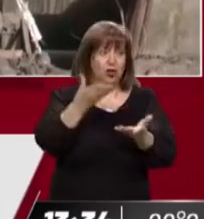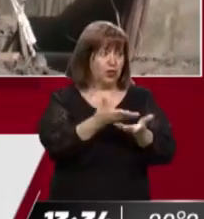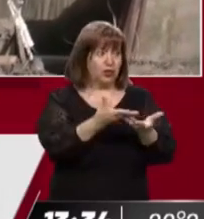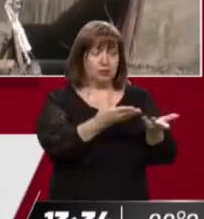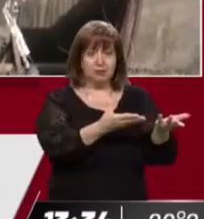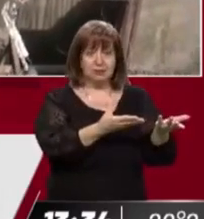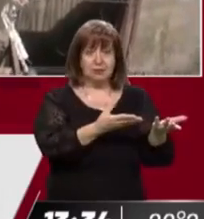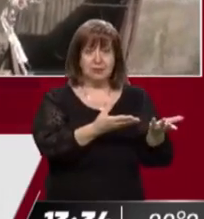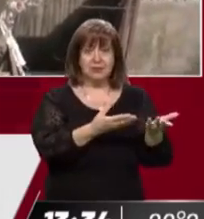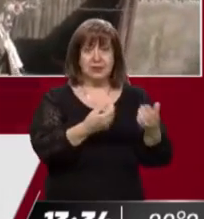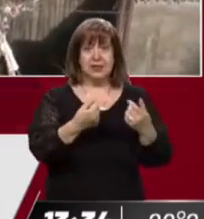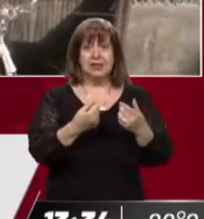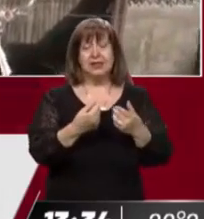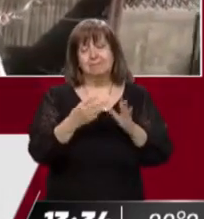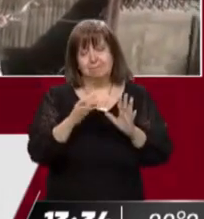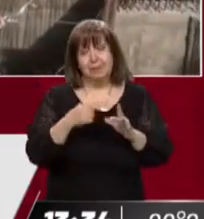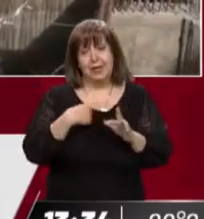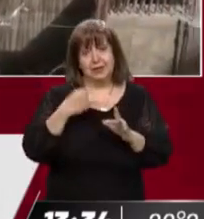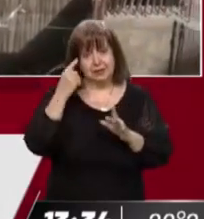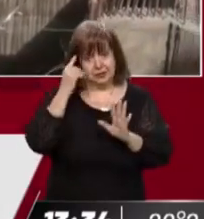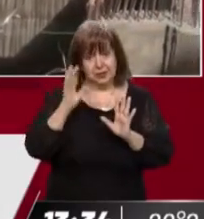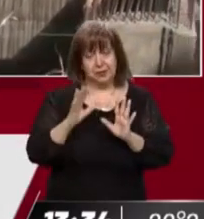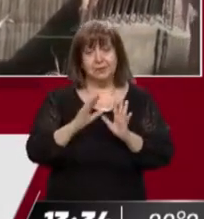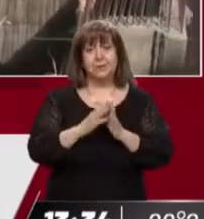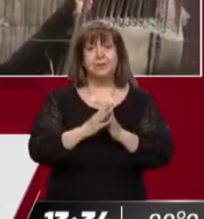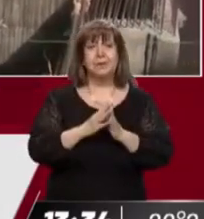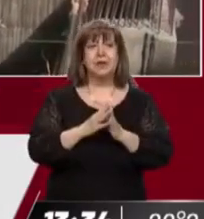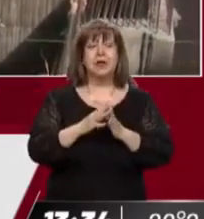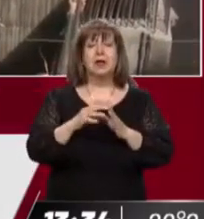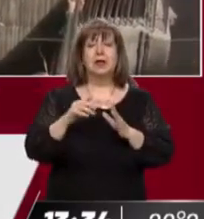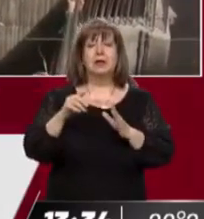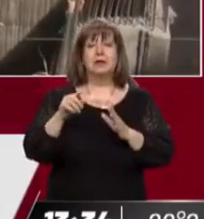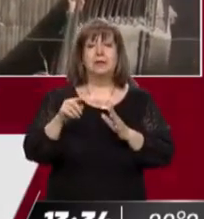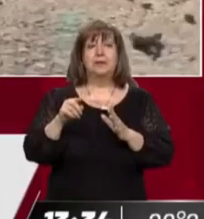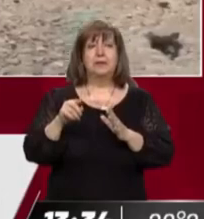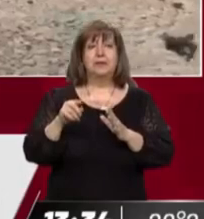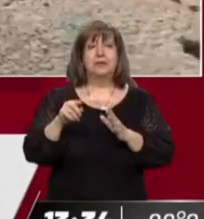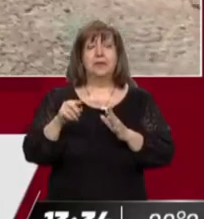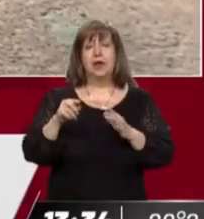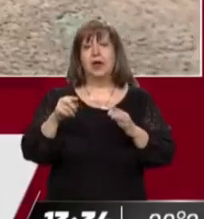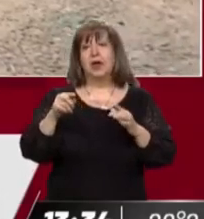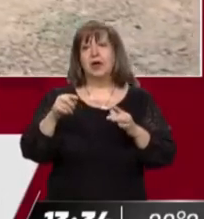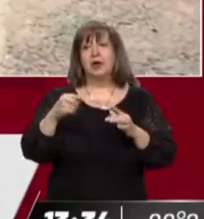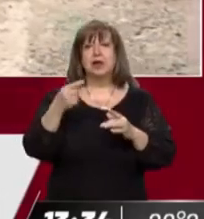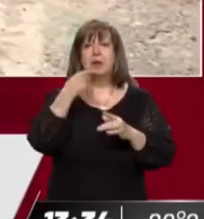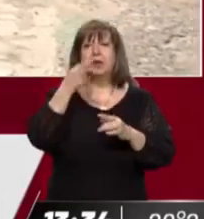Venimos, esto todo, nosotros no somos economistas, digamos, me dedico a la construcción,